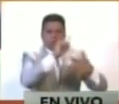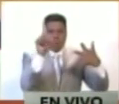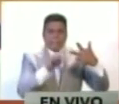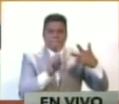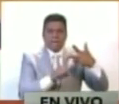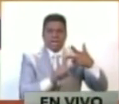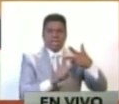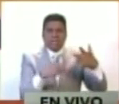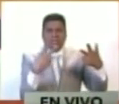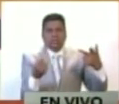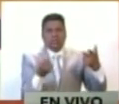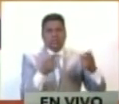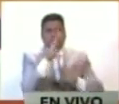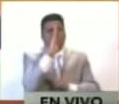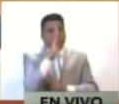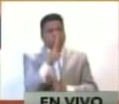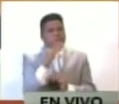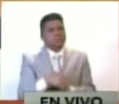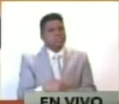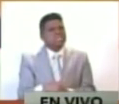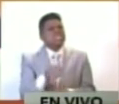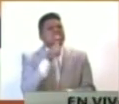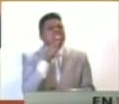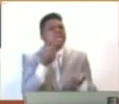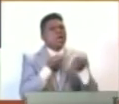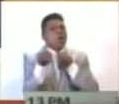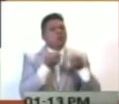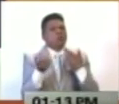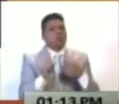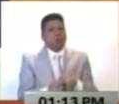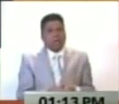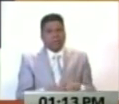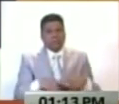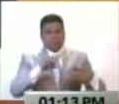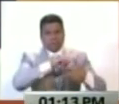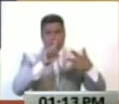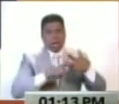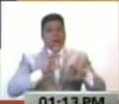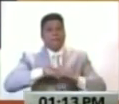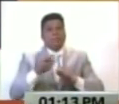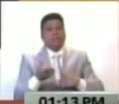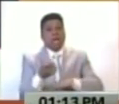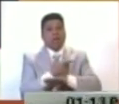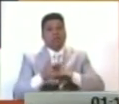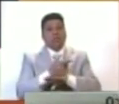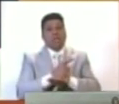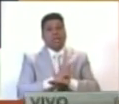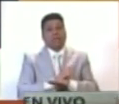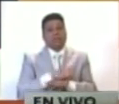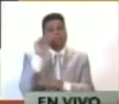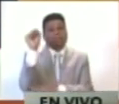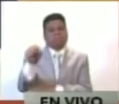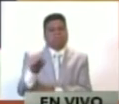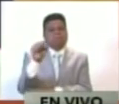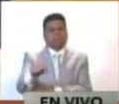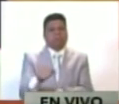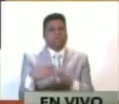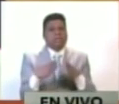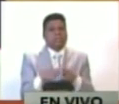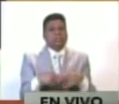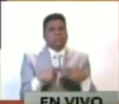Pero ¿quién regula a estas empresas? Porque los estados estamos sometidos a las normativas, a las